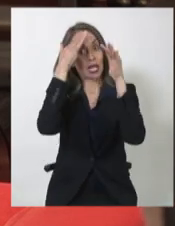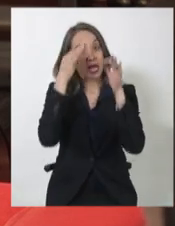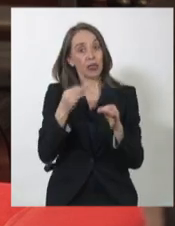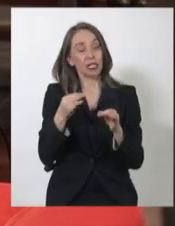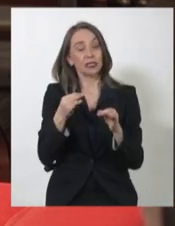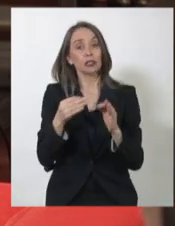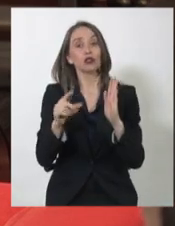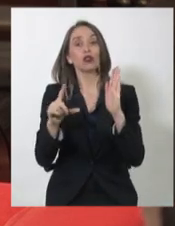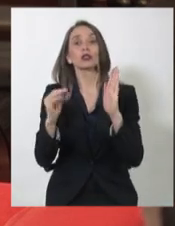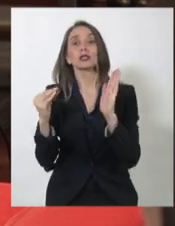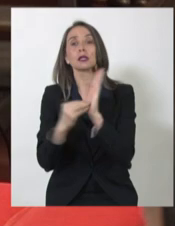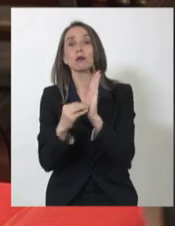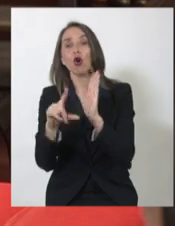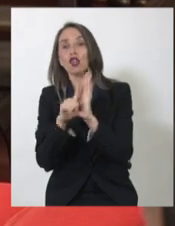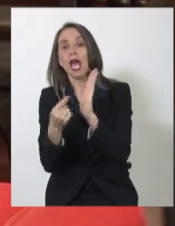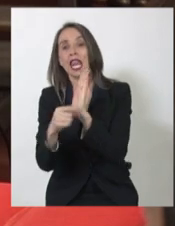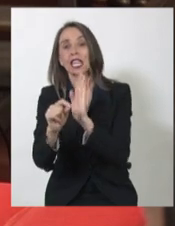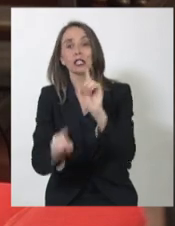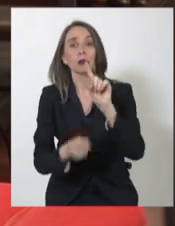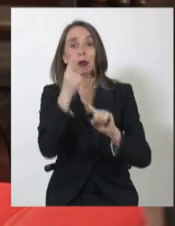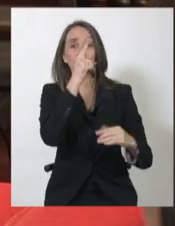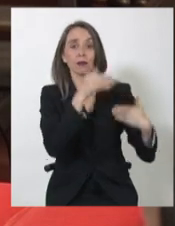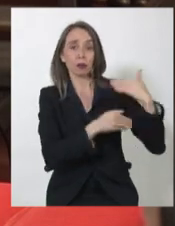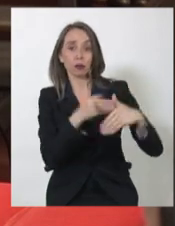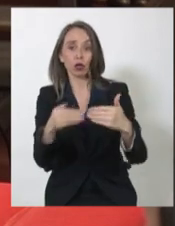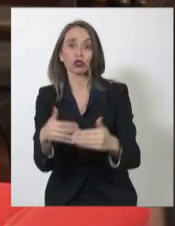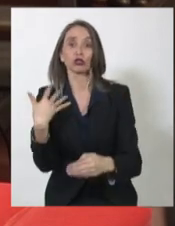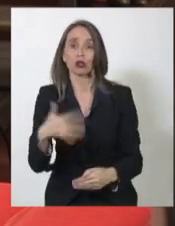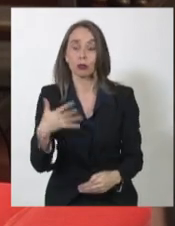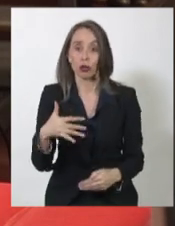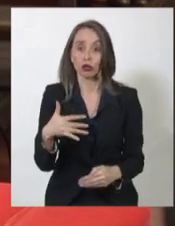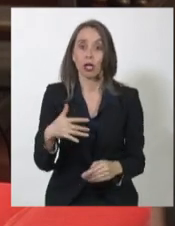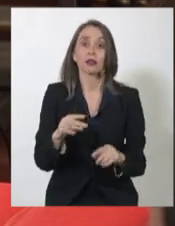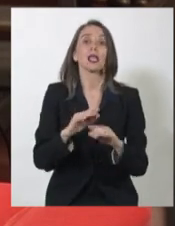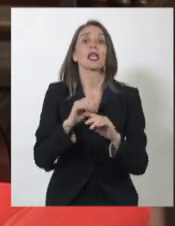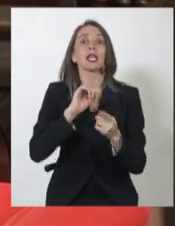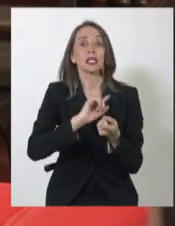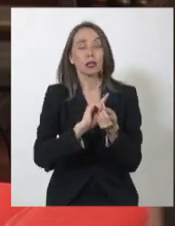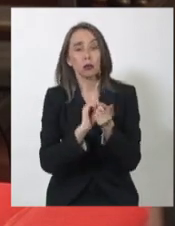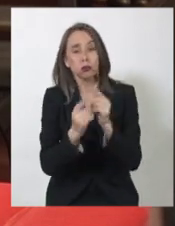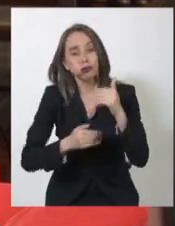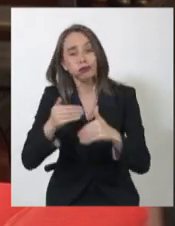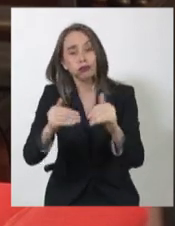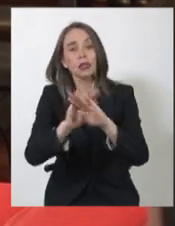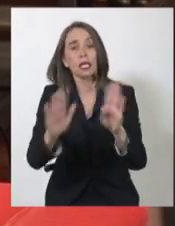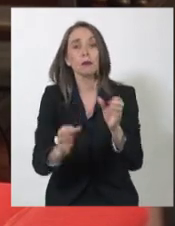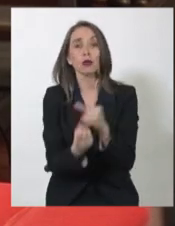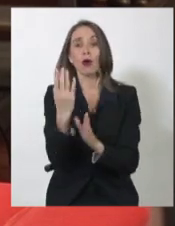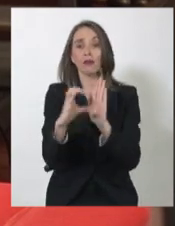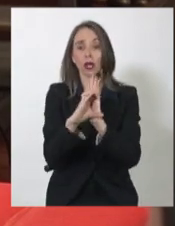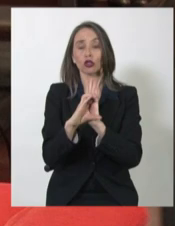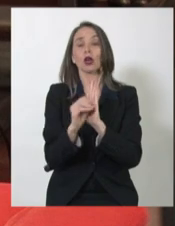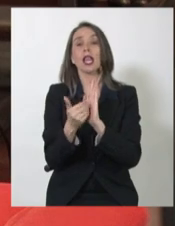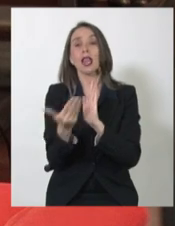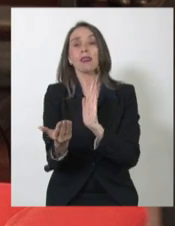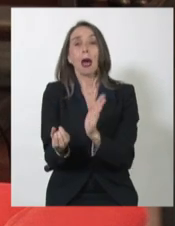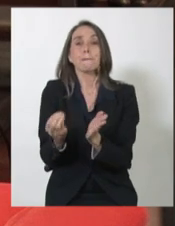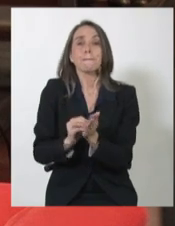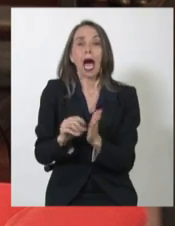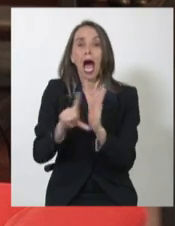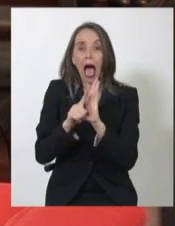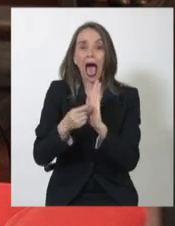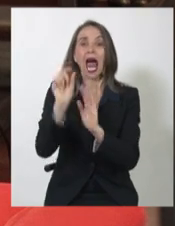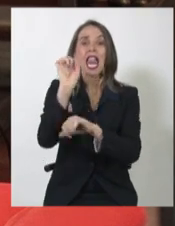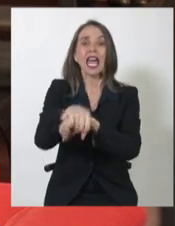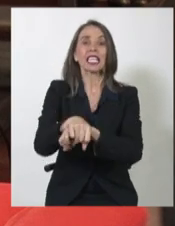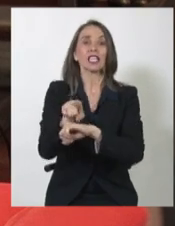todo en este proceso tan inédito, tan importante que da a culminar en una nueva constitución. Le da mayor legitimidad